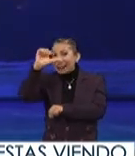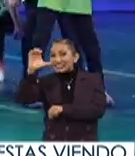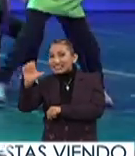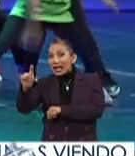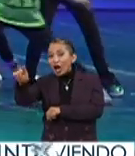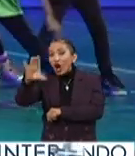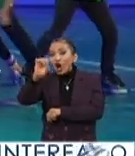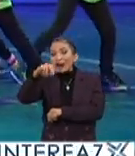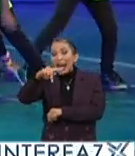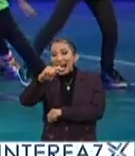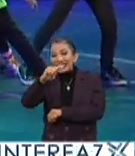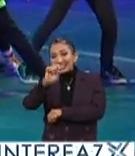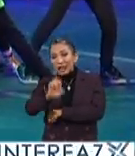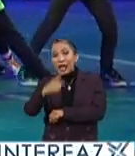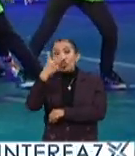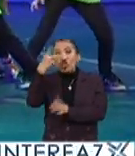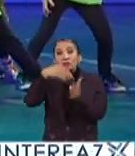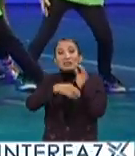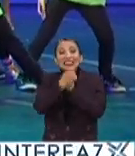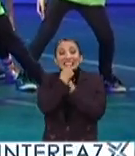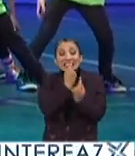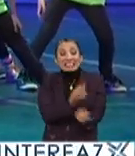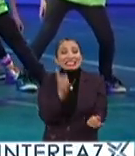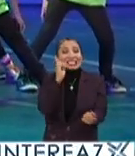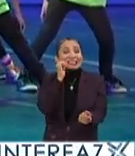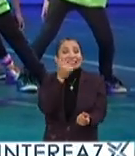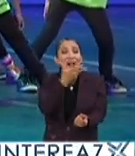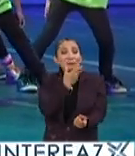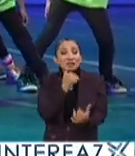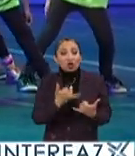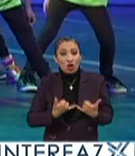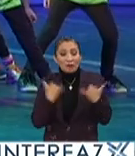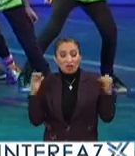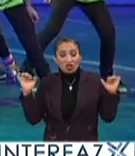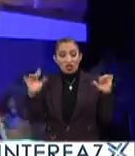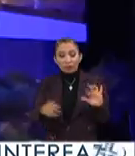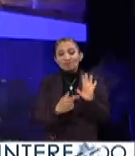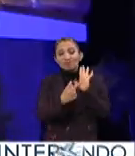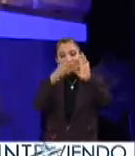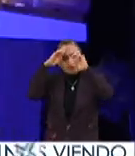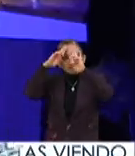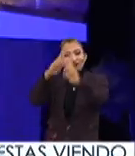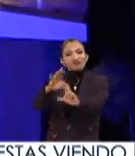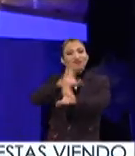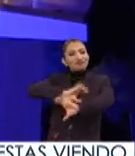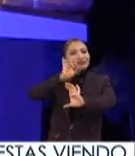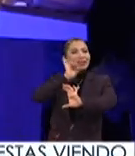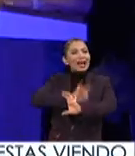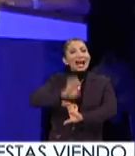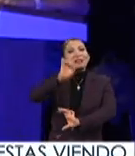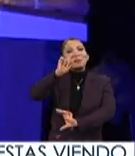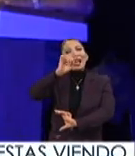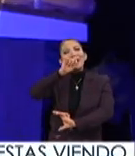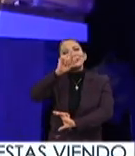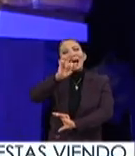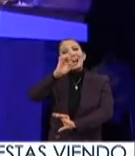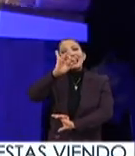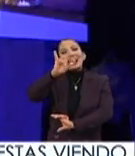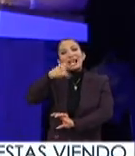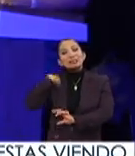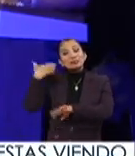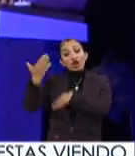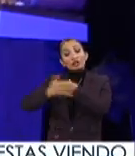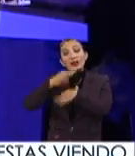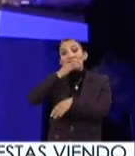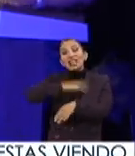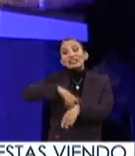AC Conarte, más de 2,000 niñas, niños y jóvenes rindieron homenaje a la cantante Esperanza Iris en el marco